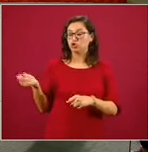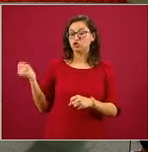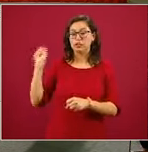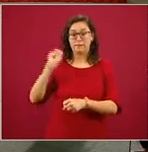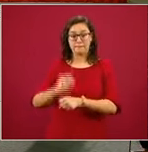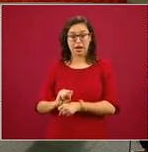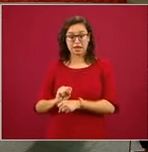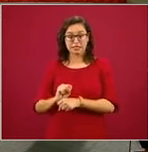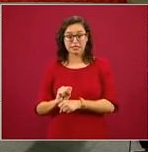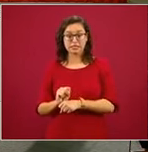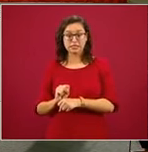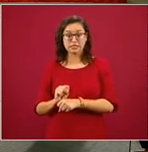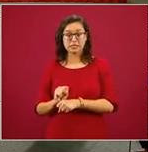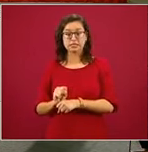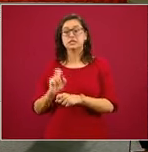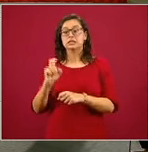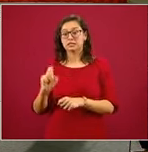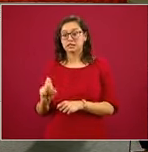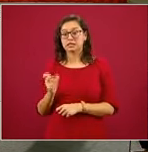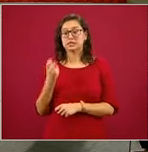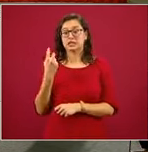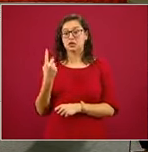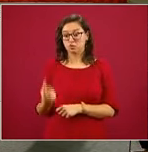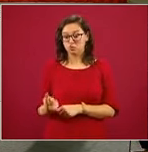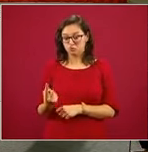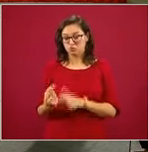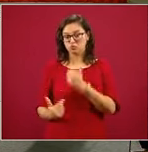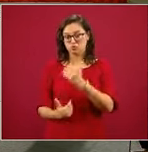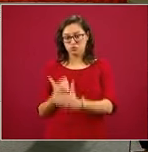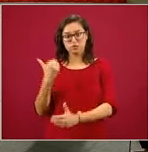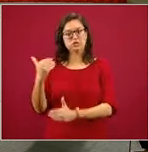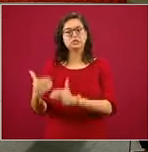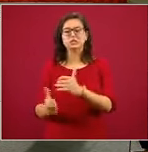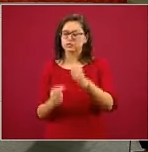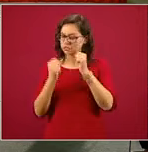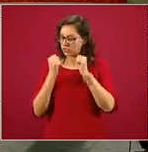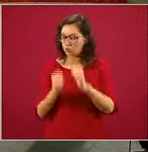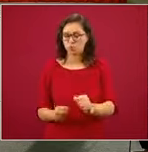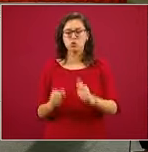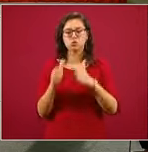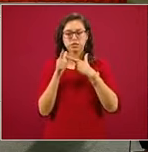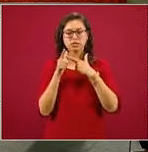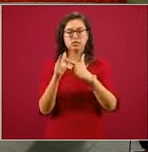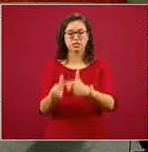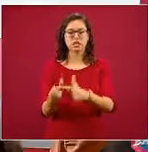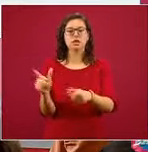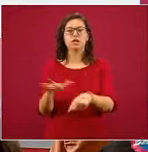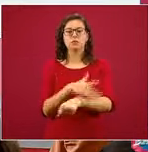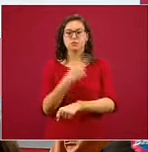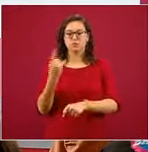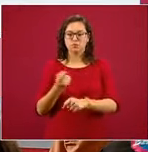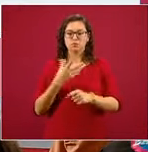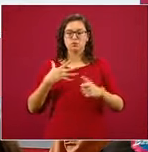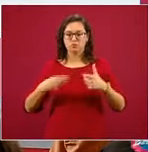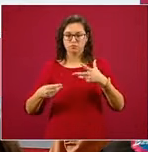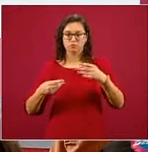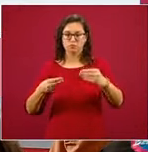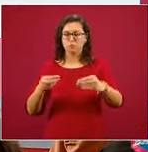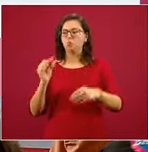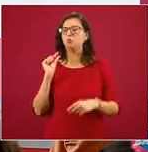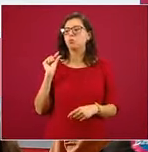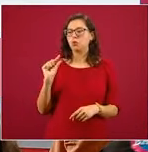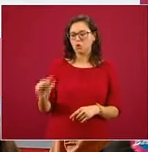más los casos que están en la 31, de seguro mantiene esta tendencia, porque la cantidad de casos activos es baja